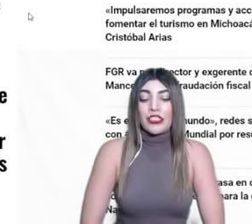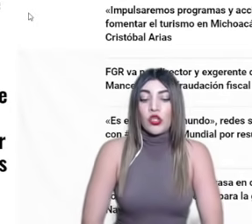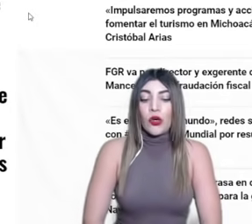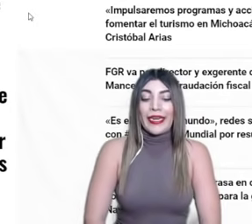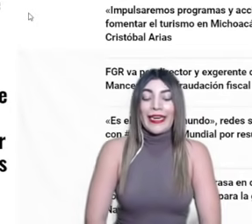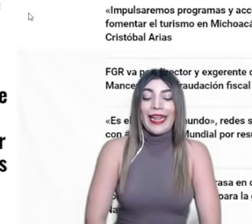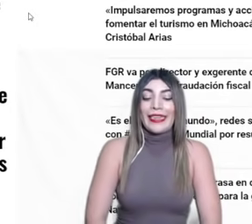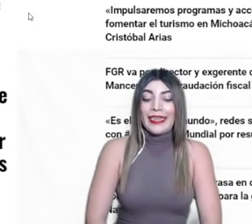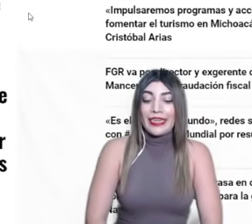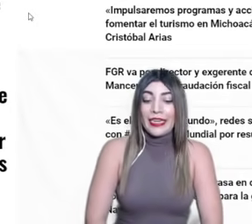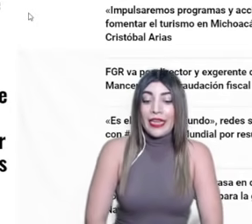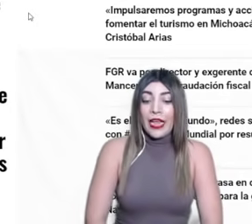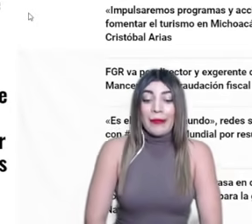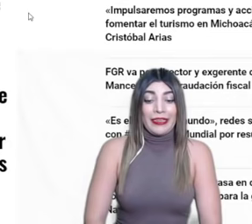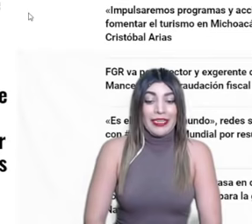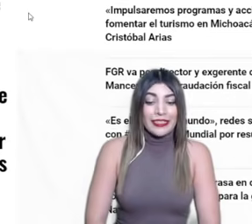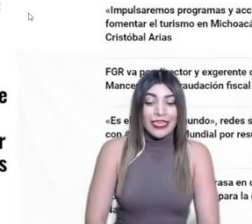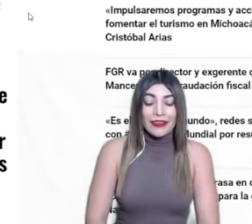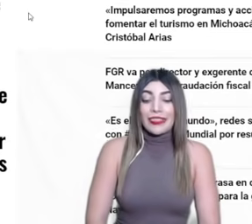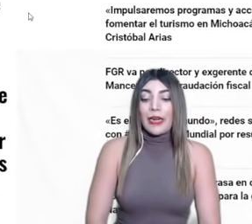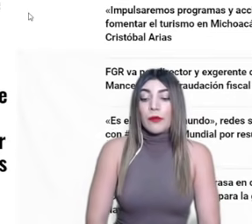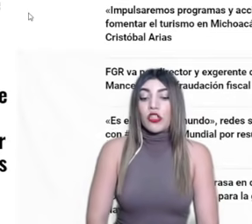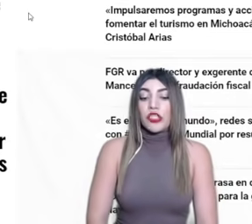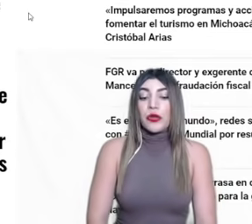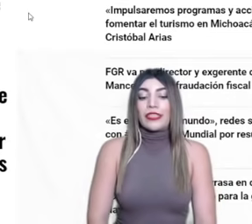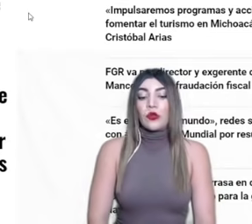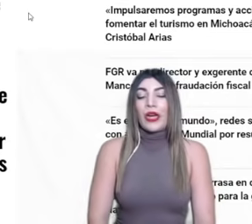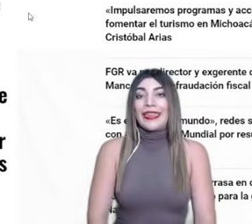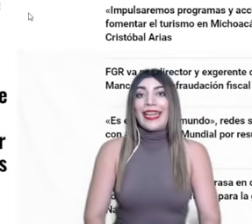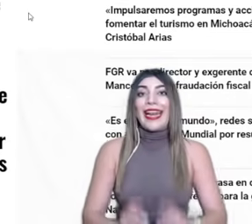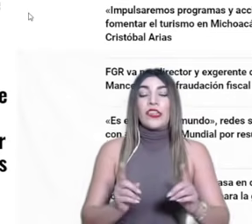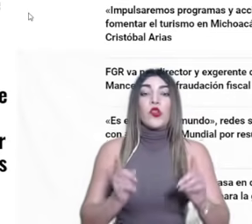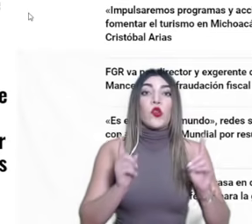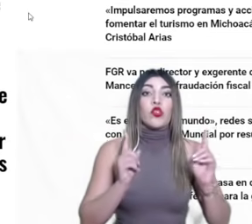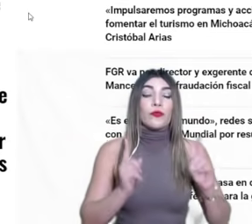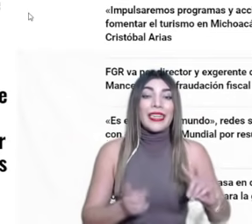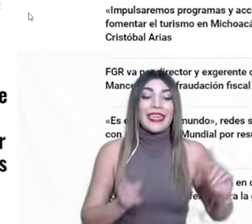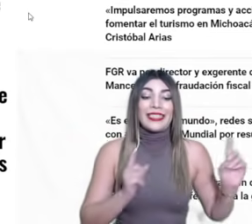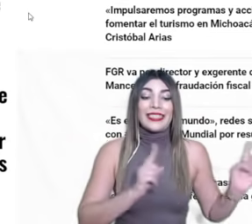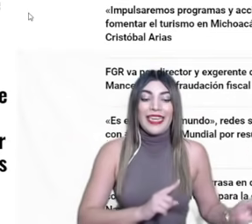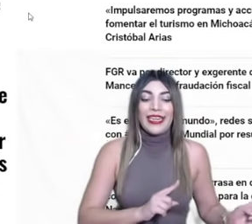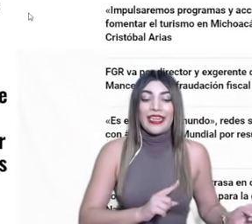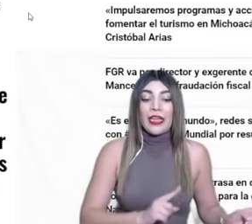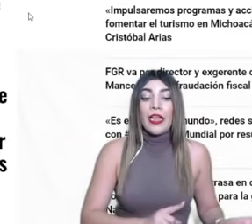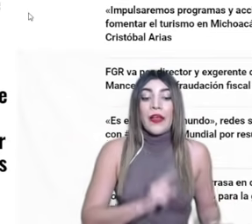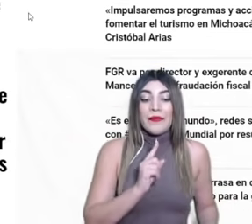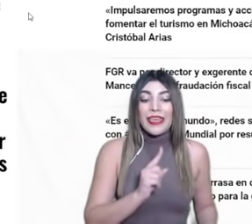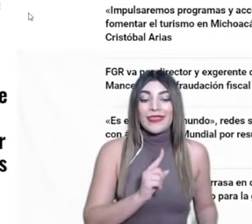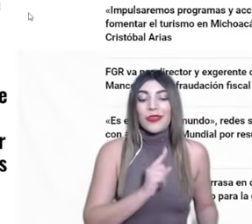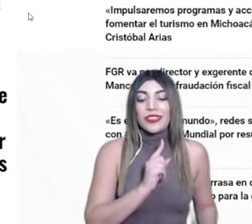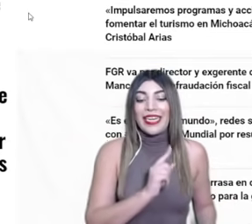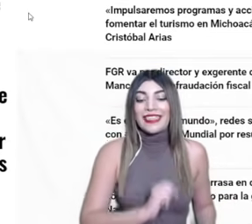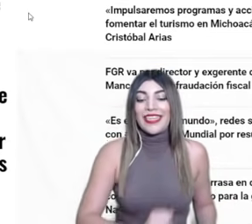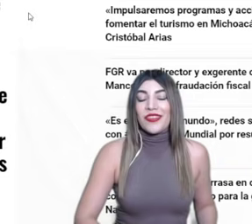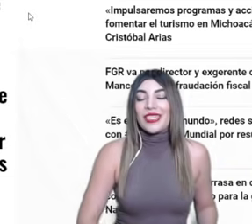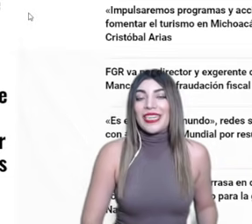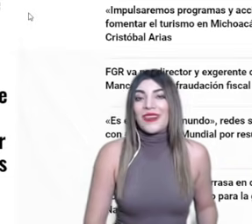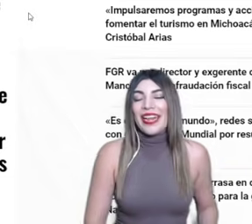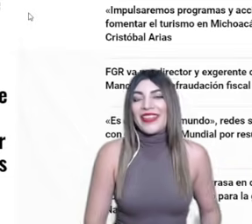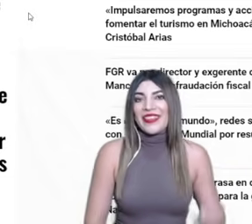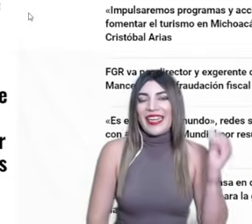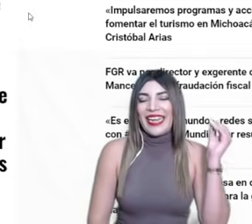última sesión general del INE, pertenecientes al proceso electoral del año 2017, mismos que han